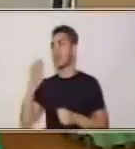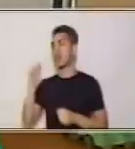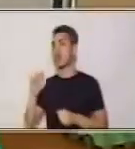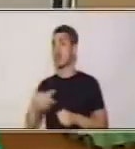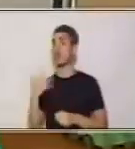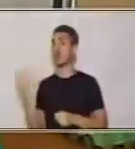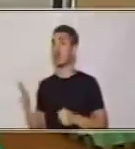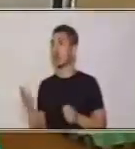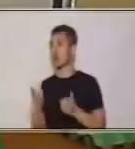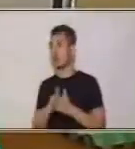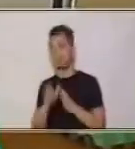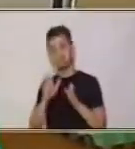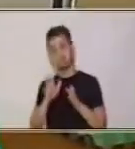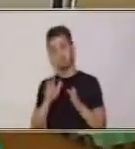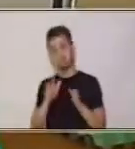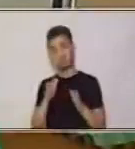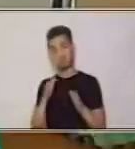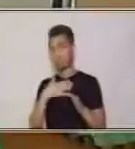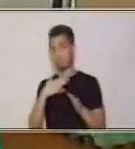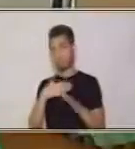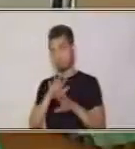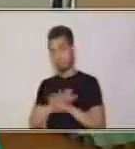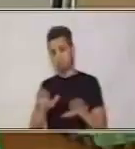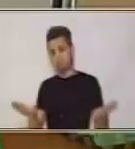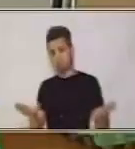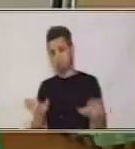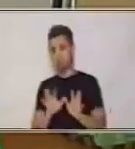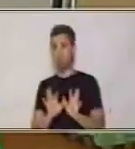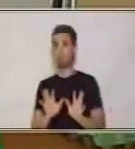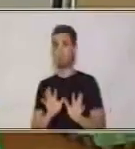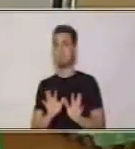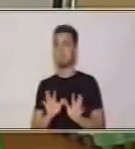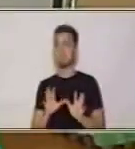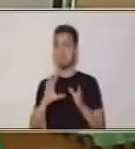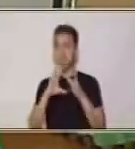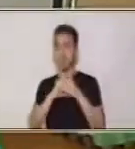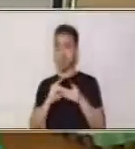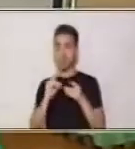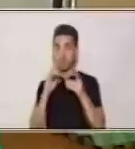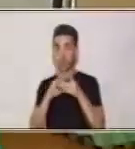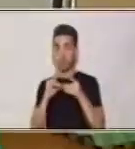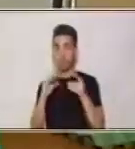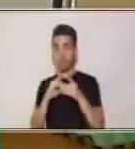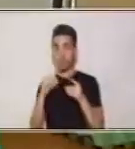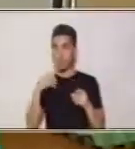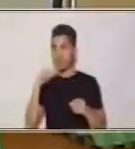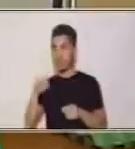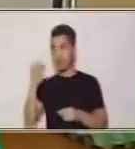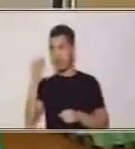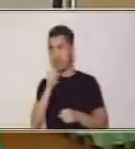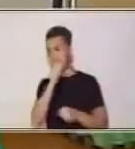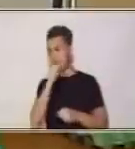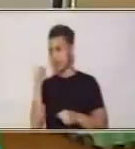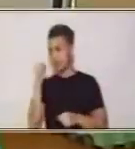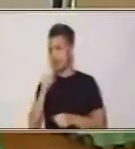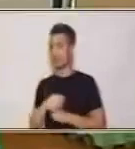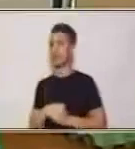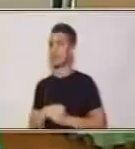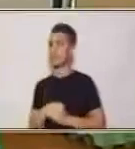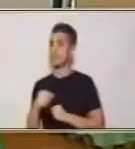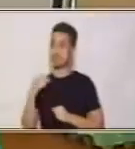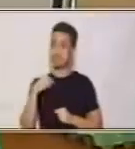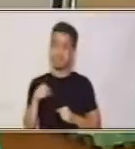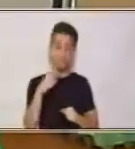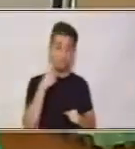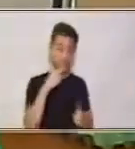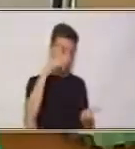hemos terminado nuestro cuento. ¿Qué les parece si cantamos una canción? Yo les voy